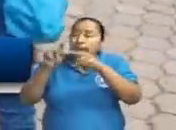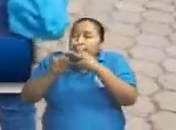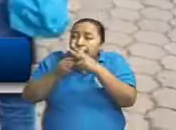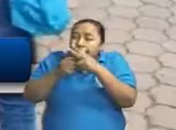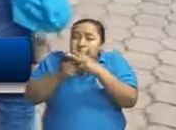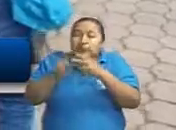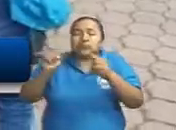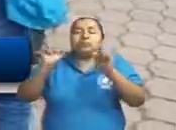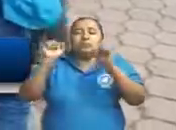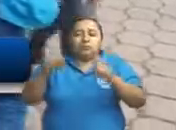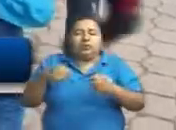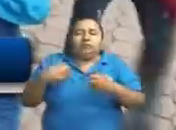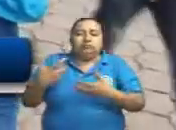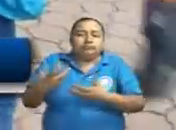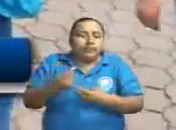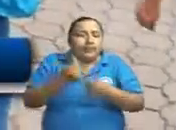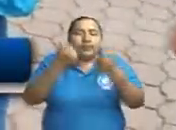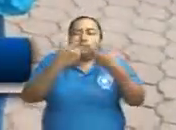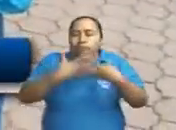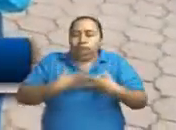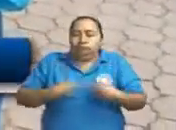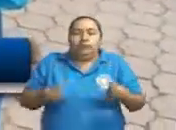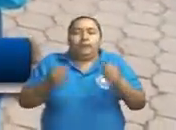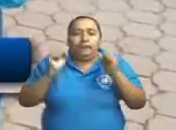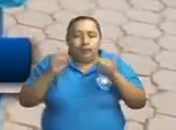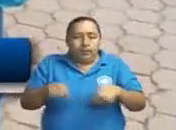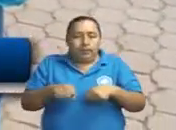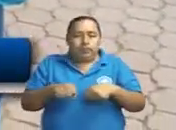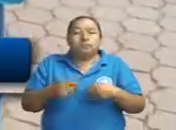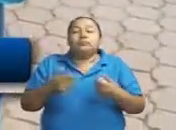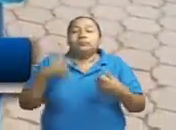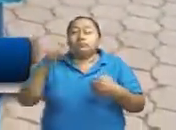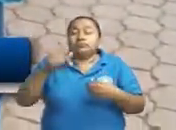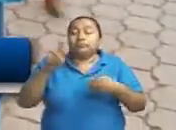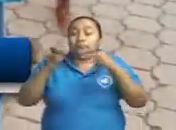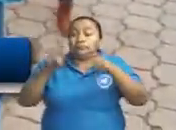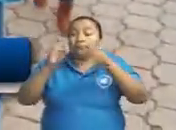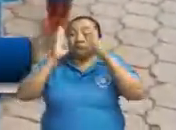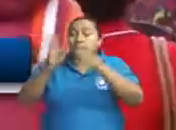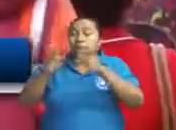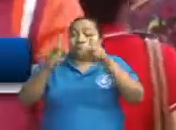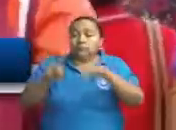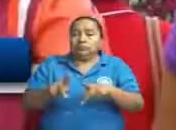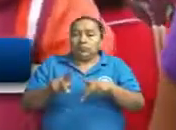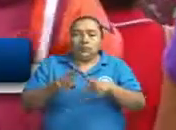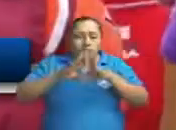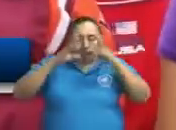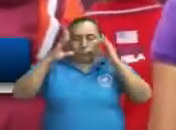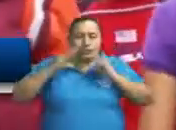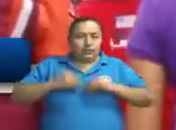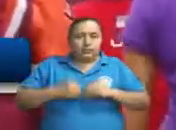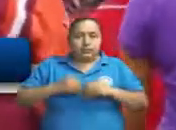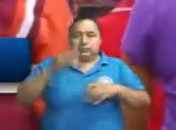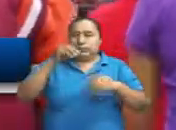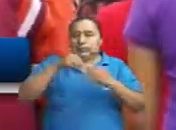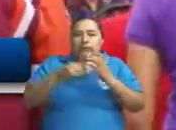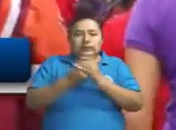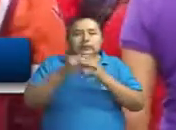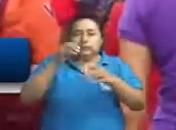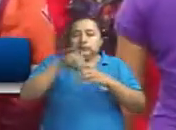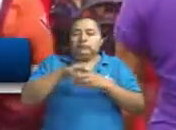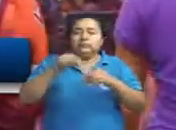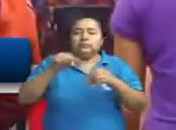paciente de forma inicial. Ahora, la atención de estas pacientes es integral, claro, tiene de la valoración